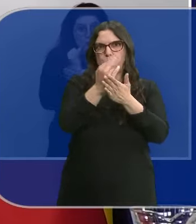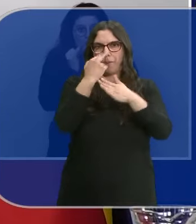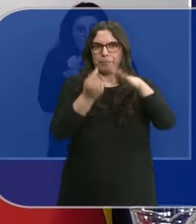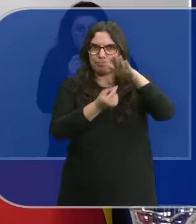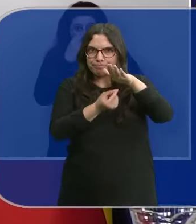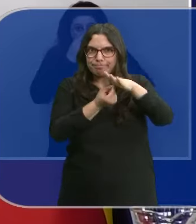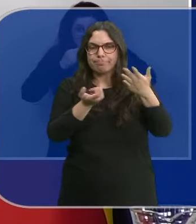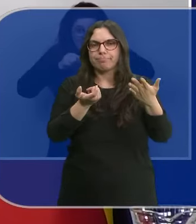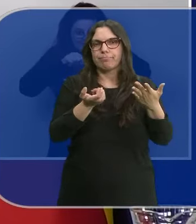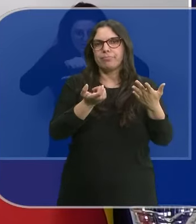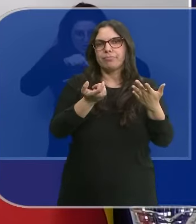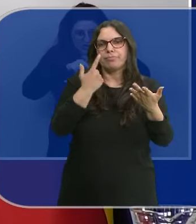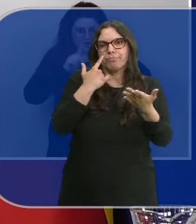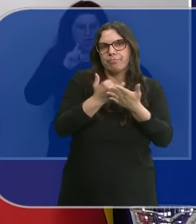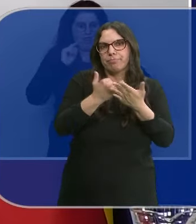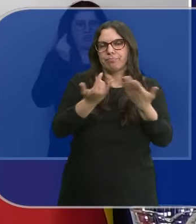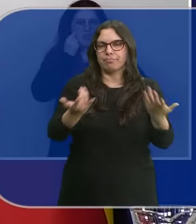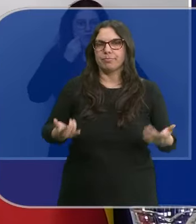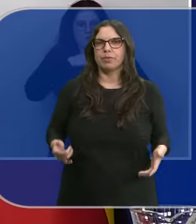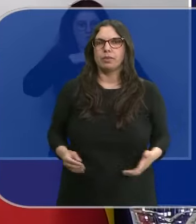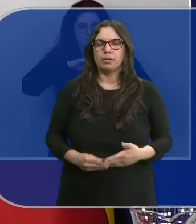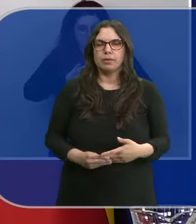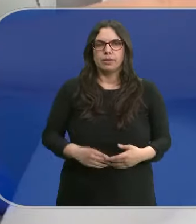talón y cuando se hacen estas pruebas.